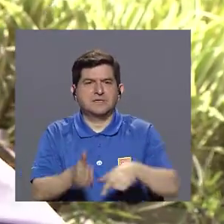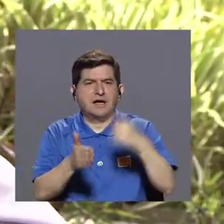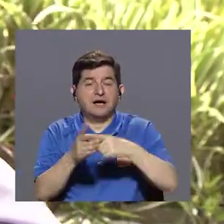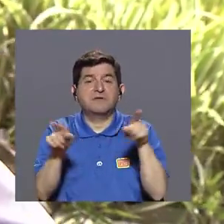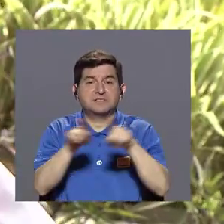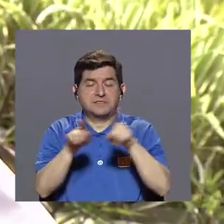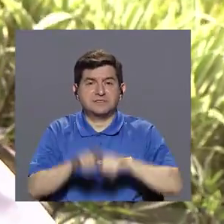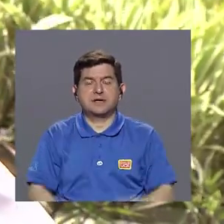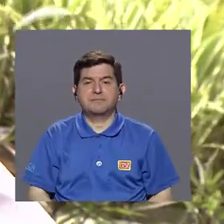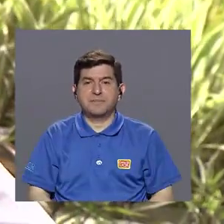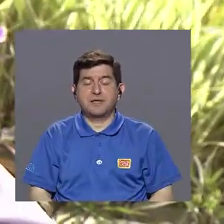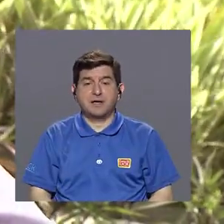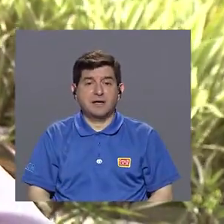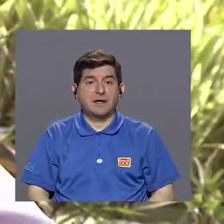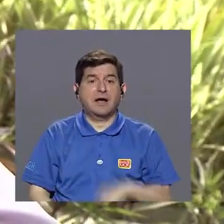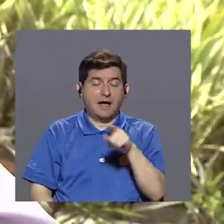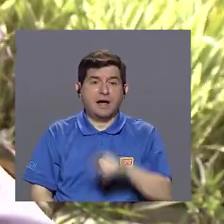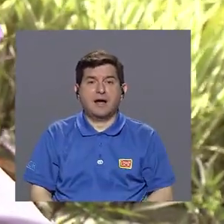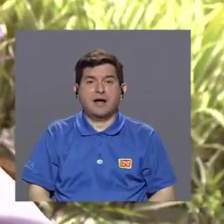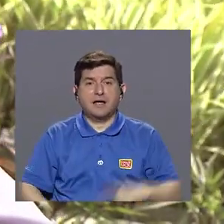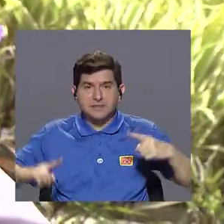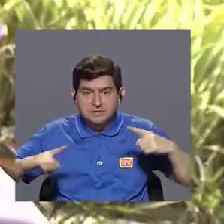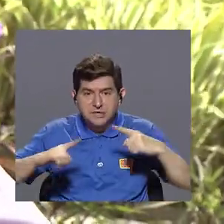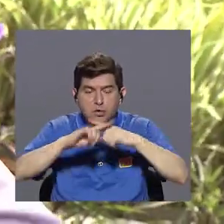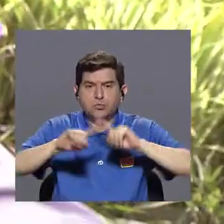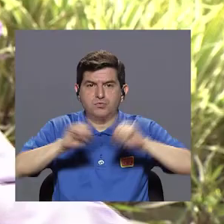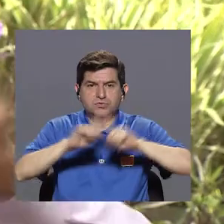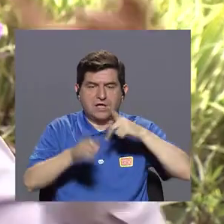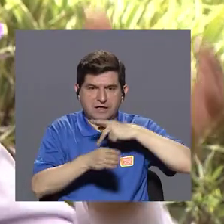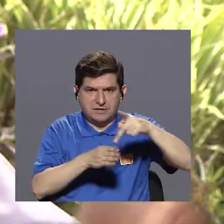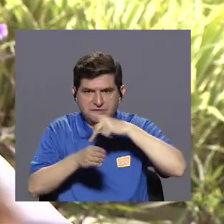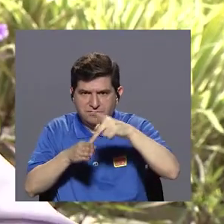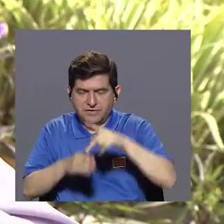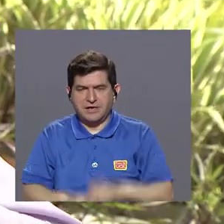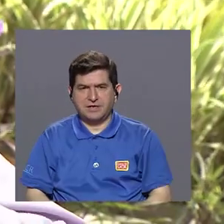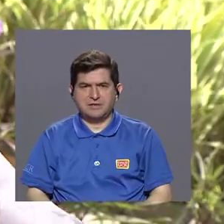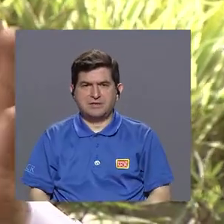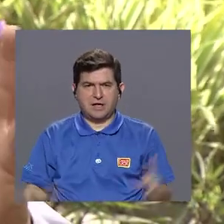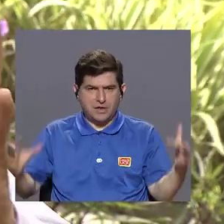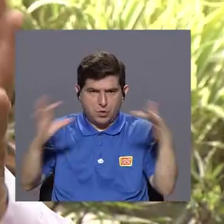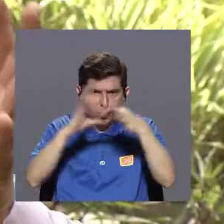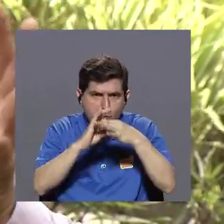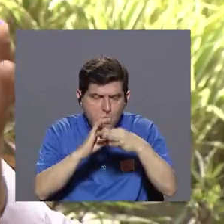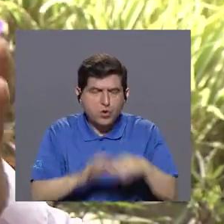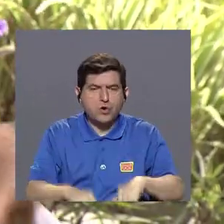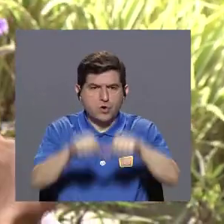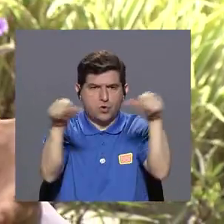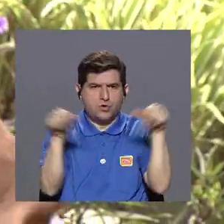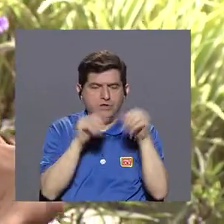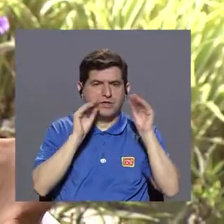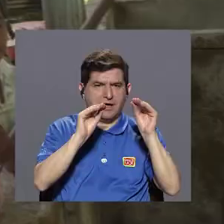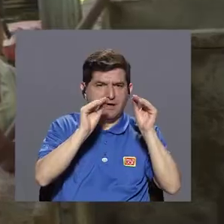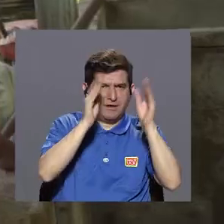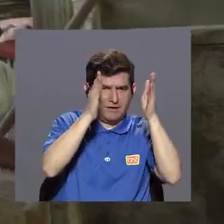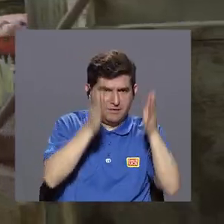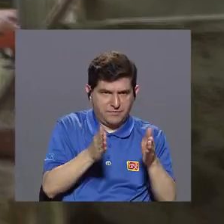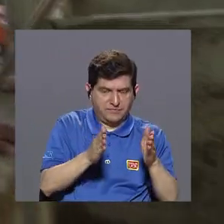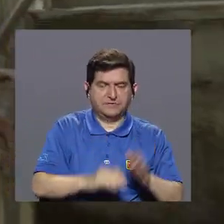ocasiones hasta transdisciplinario. Entonces se busca esa articulación tanto del sector